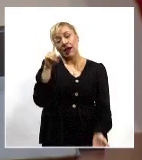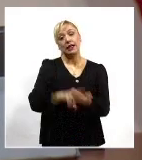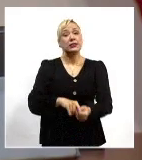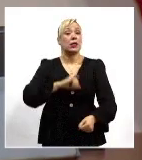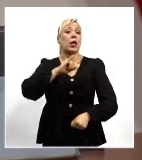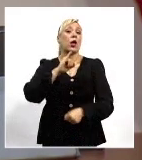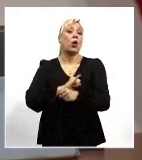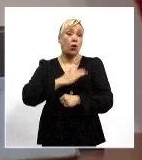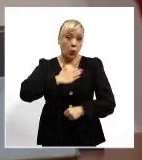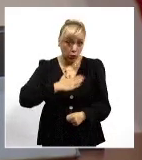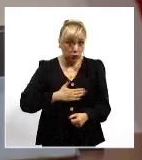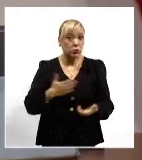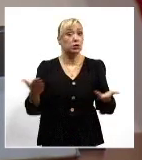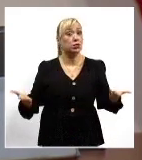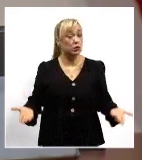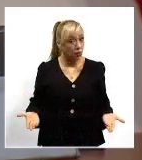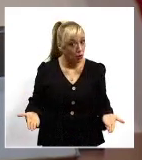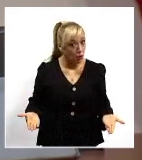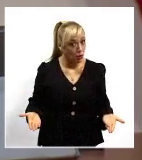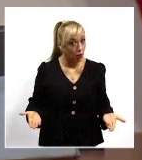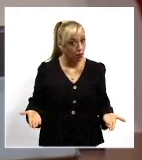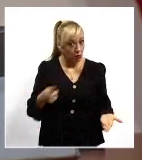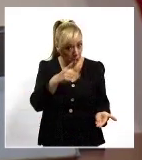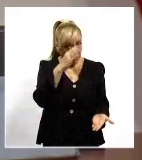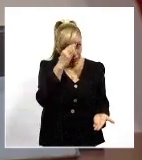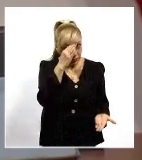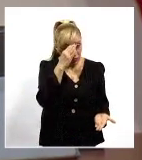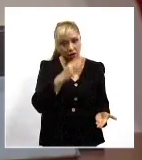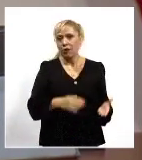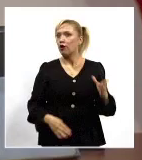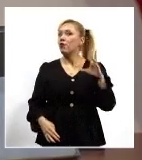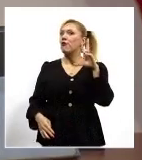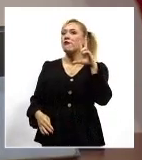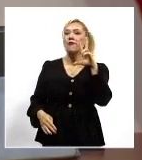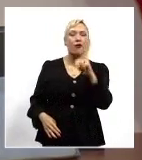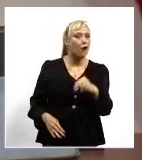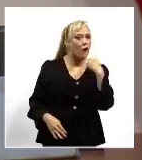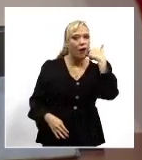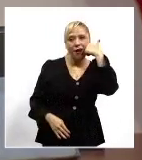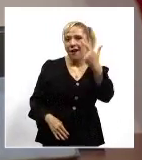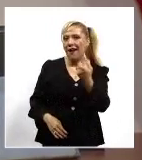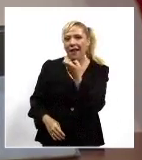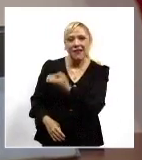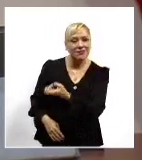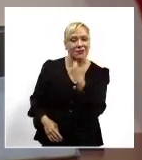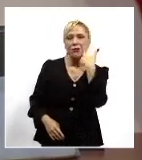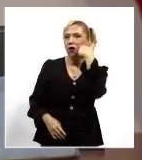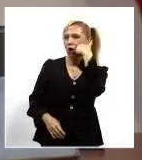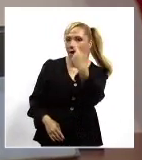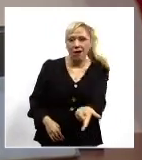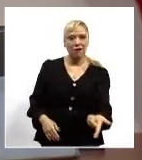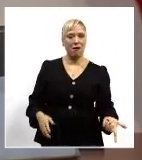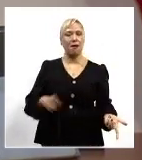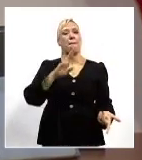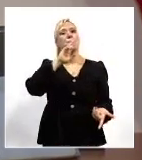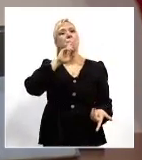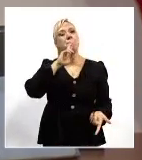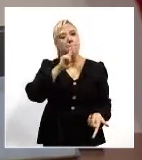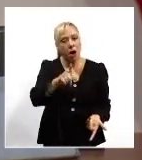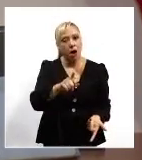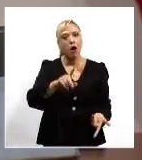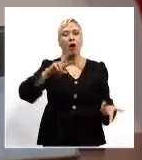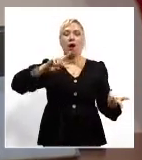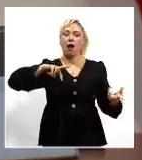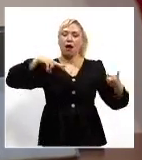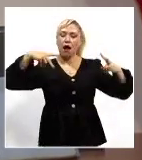injusticia, en realidad, ¿no? ¿Por qué? Porque la justicia lo que queremos es que se resuelva y que nos den la razón y que porque la razón la tenemos porque